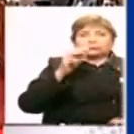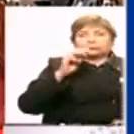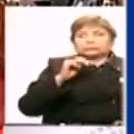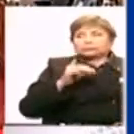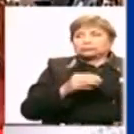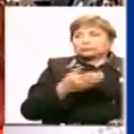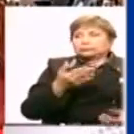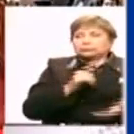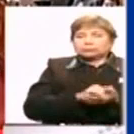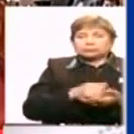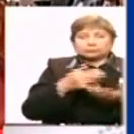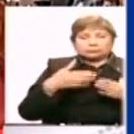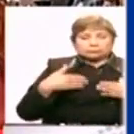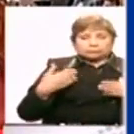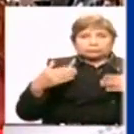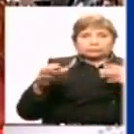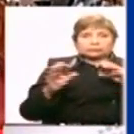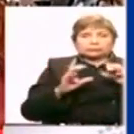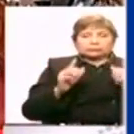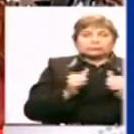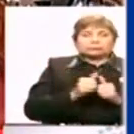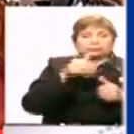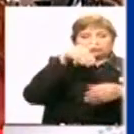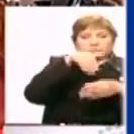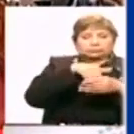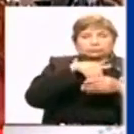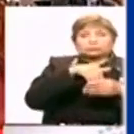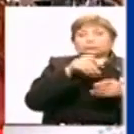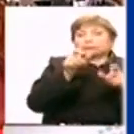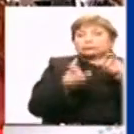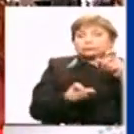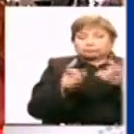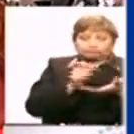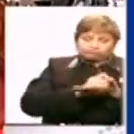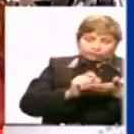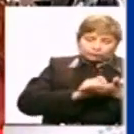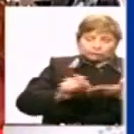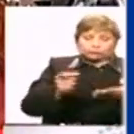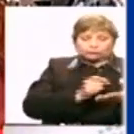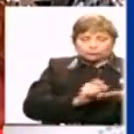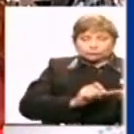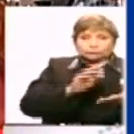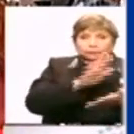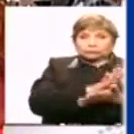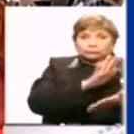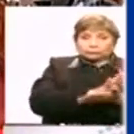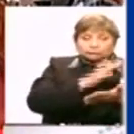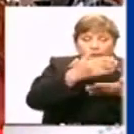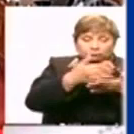días consecutivos analizando justamente el panorama. Es